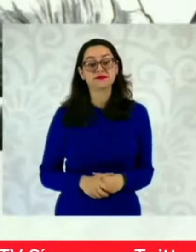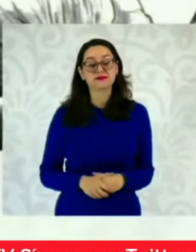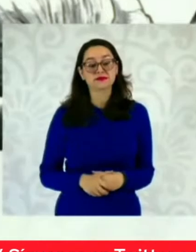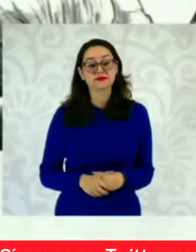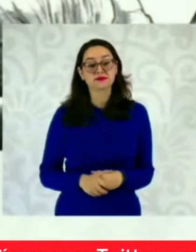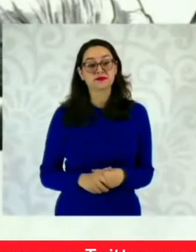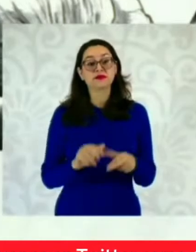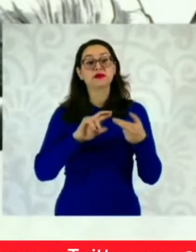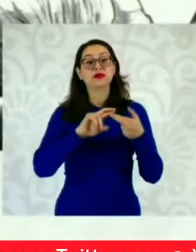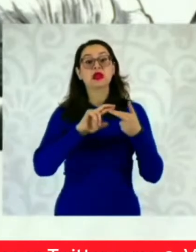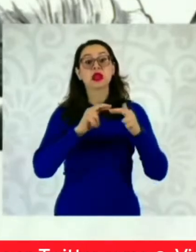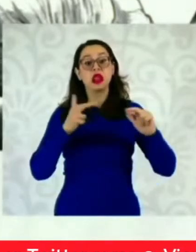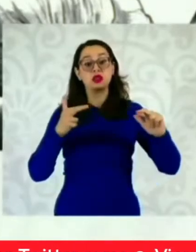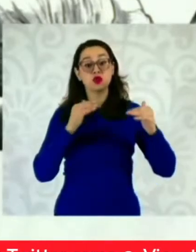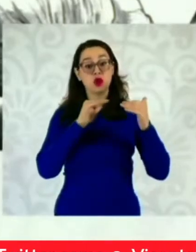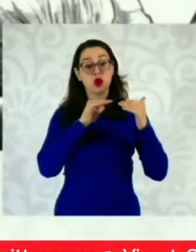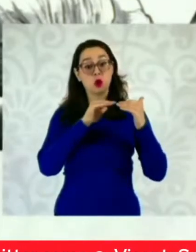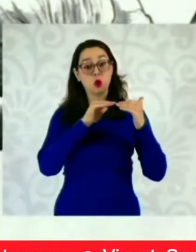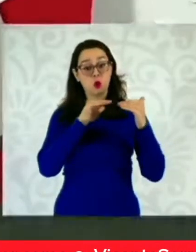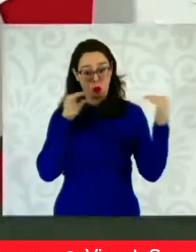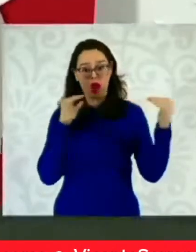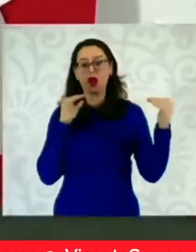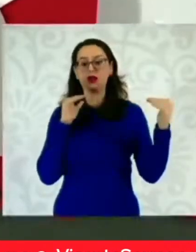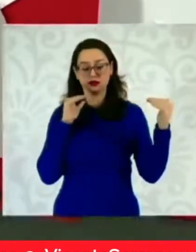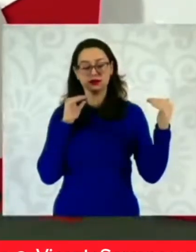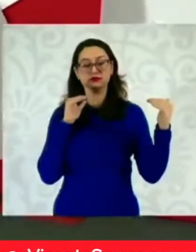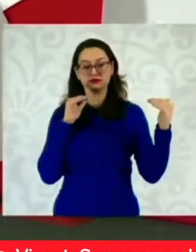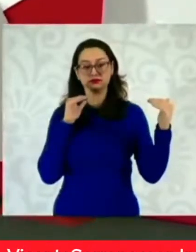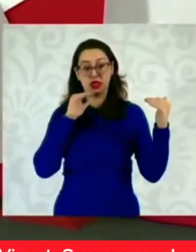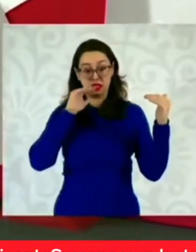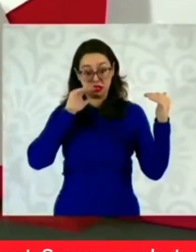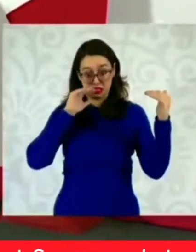relacionarnos como iguales, nunca subordinados,